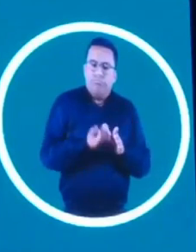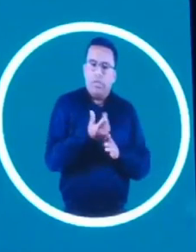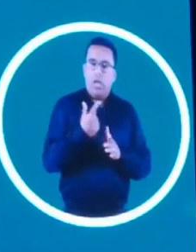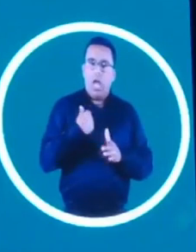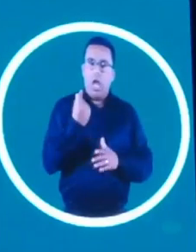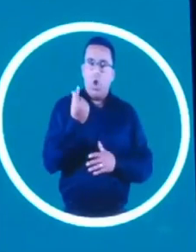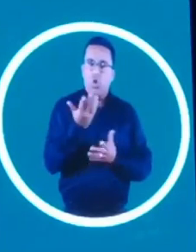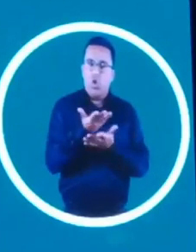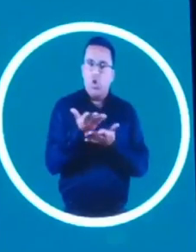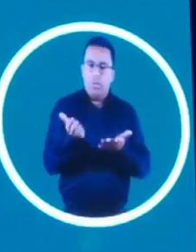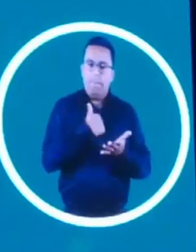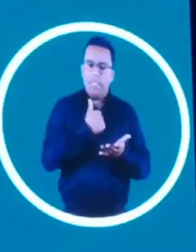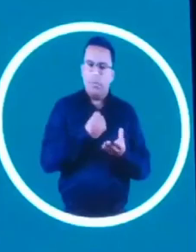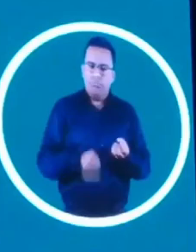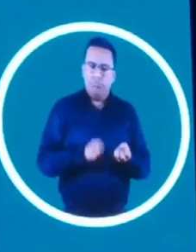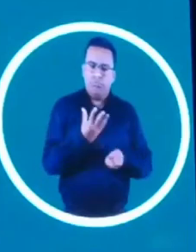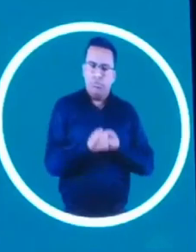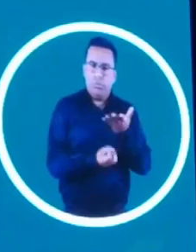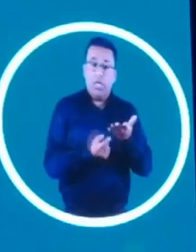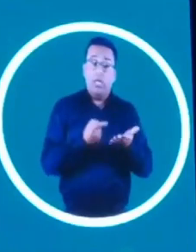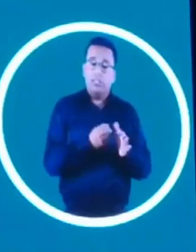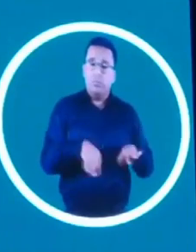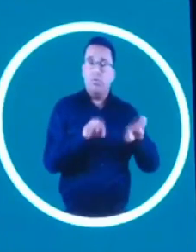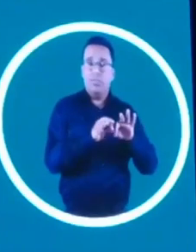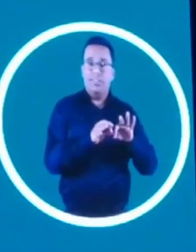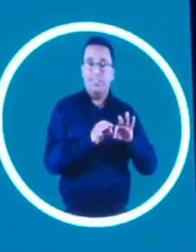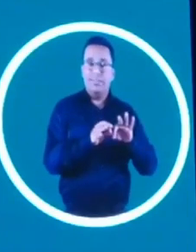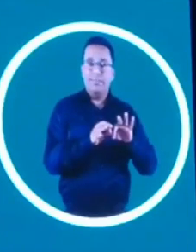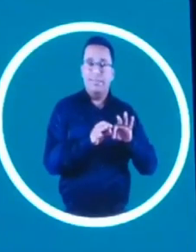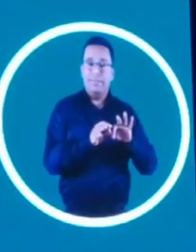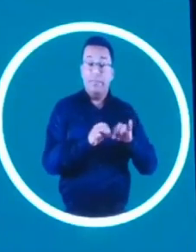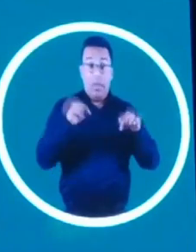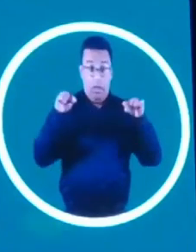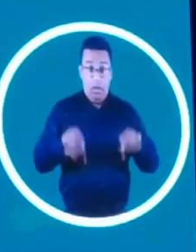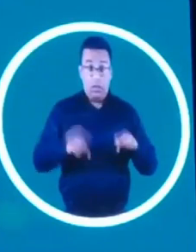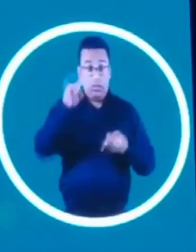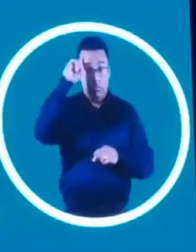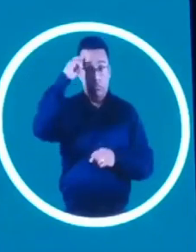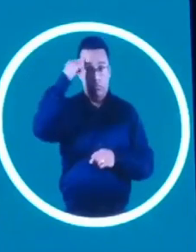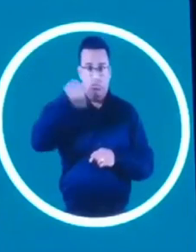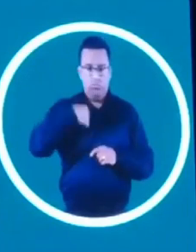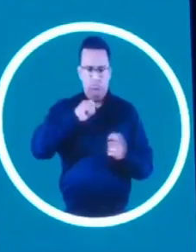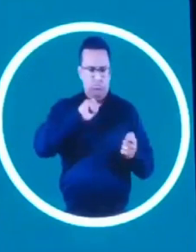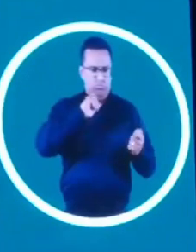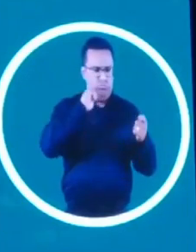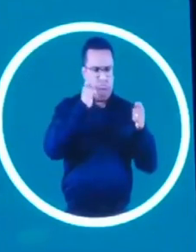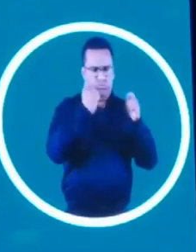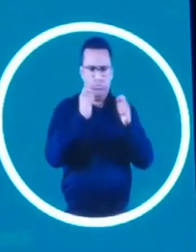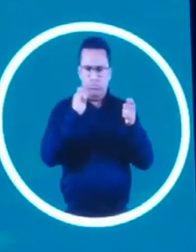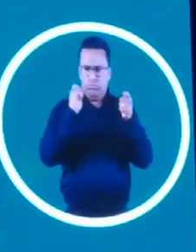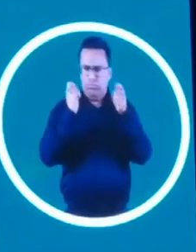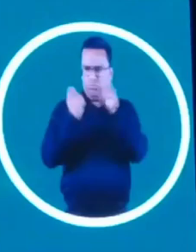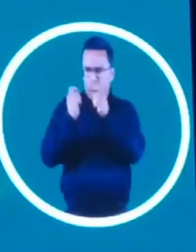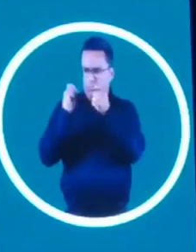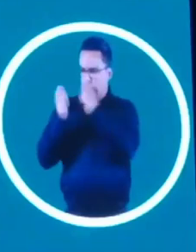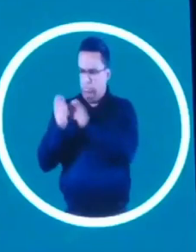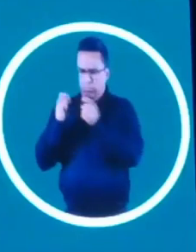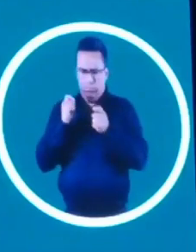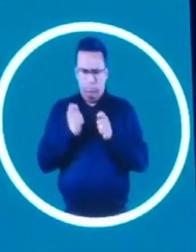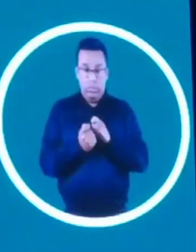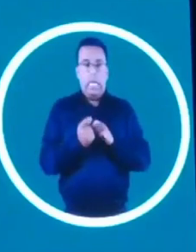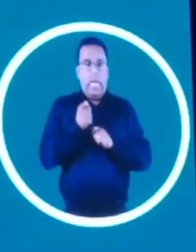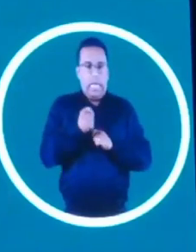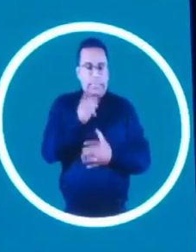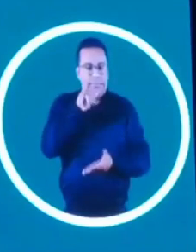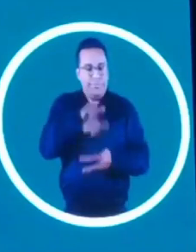es necesario a nivel global. Como gobierno estamos en toda la disposición de construir con ustedes esas